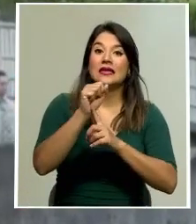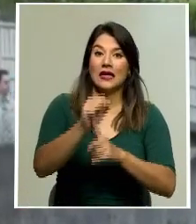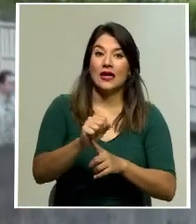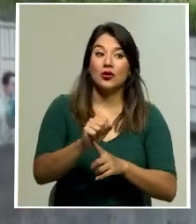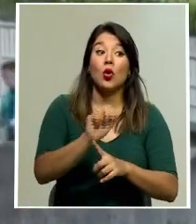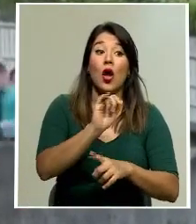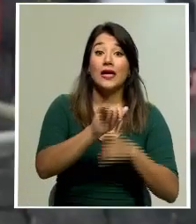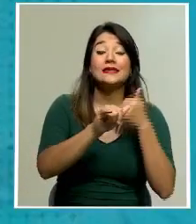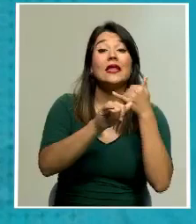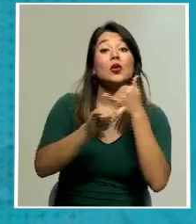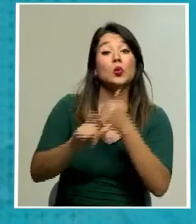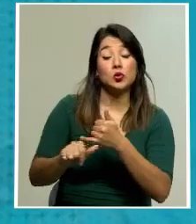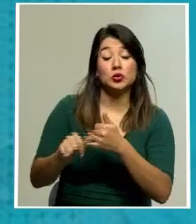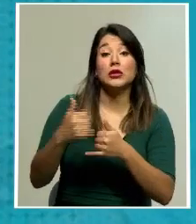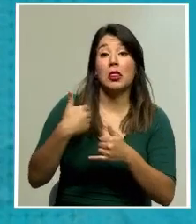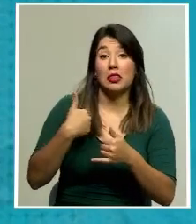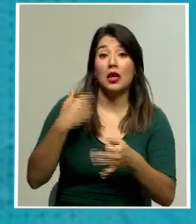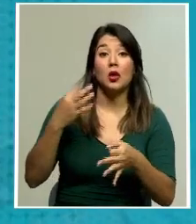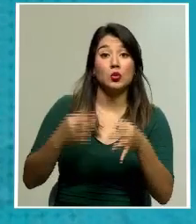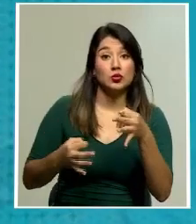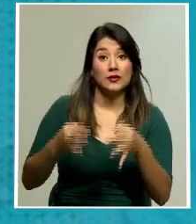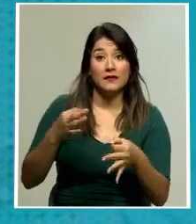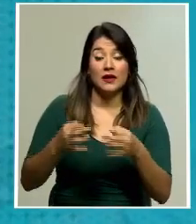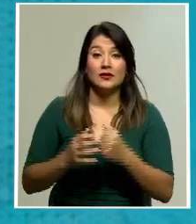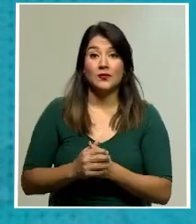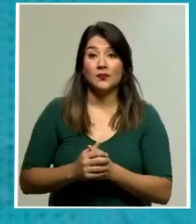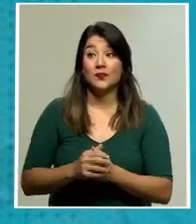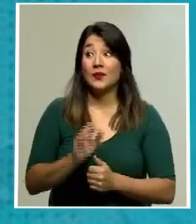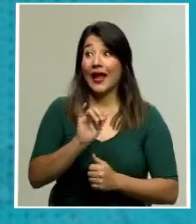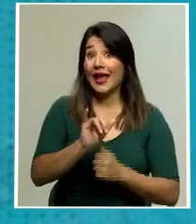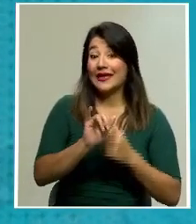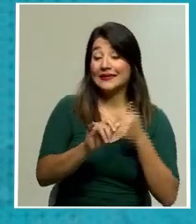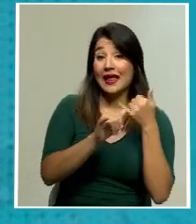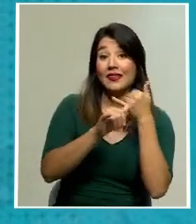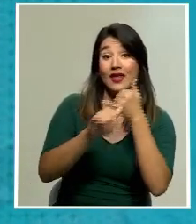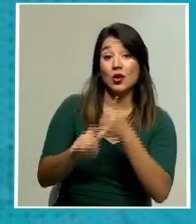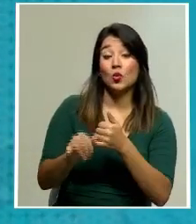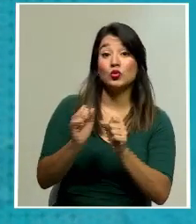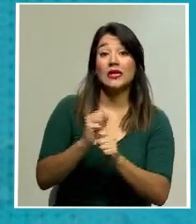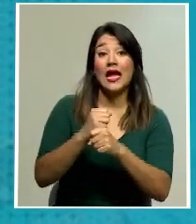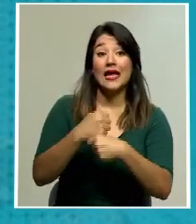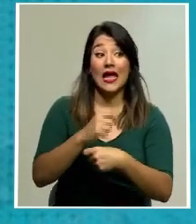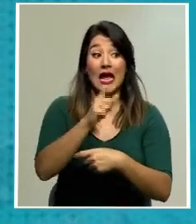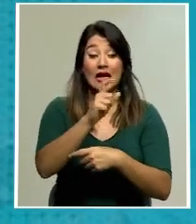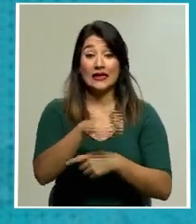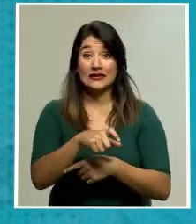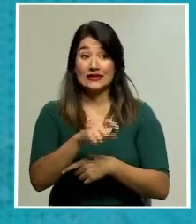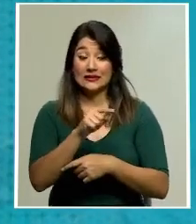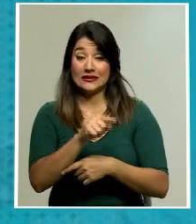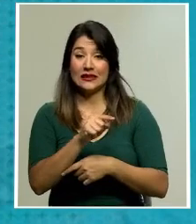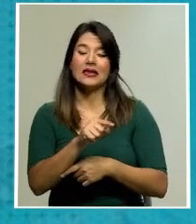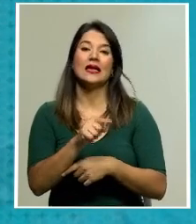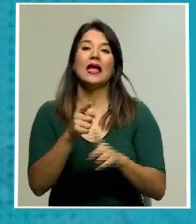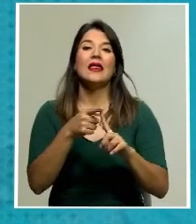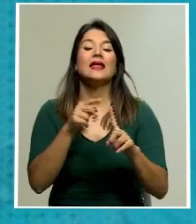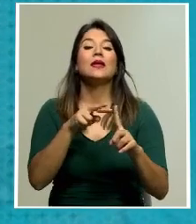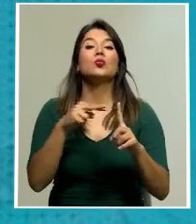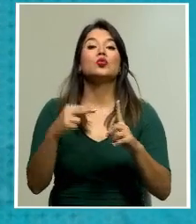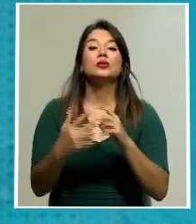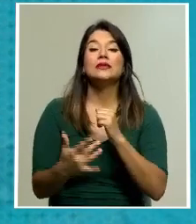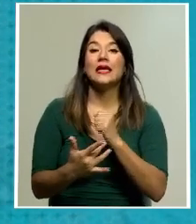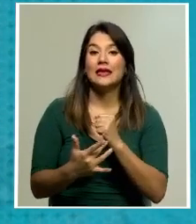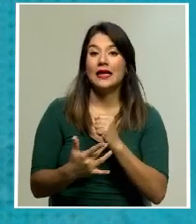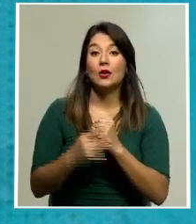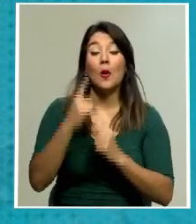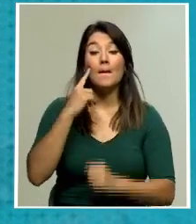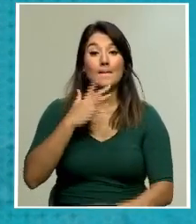en cuanto al interpretado. En esto que está denunciando Miguel García, desde el punto de vista técnico, meramente hablando,